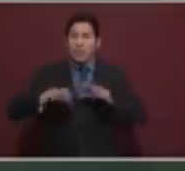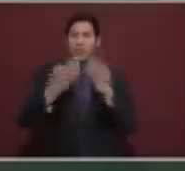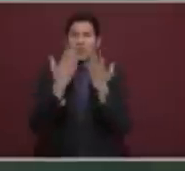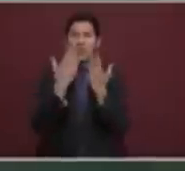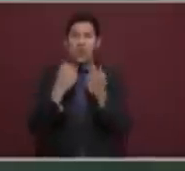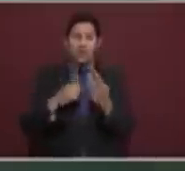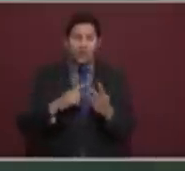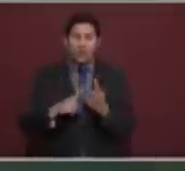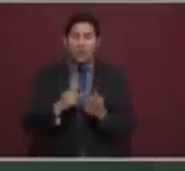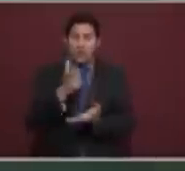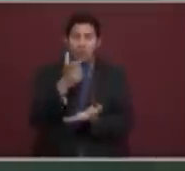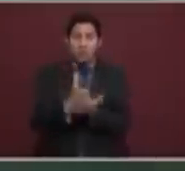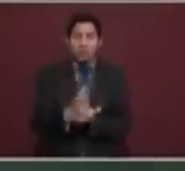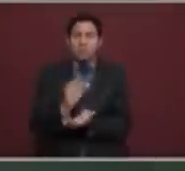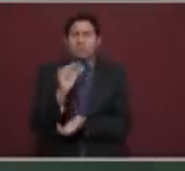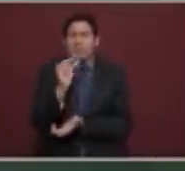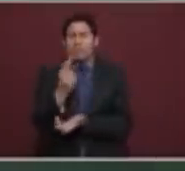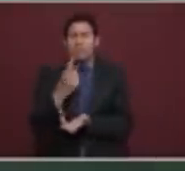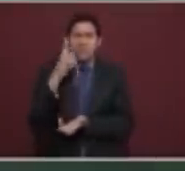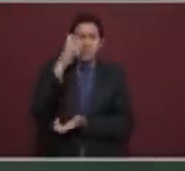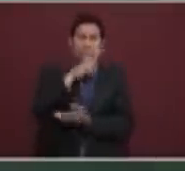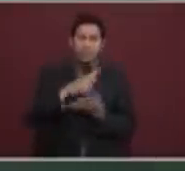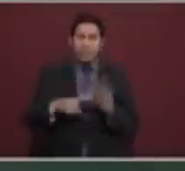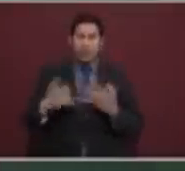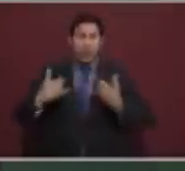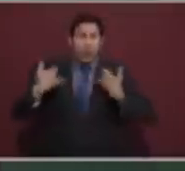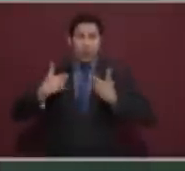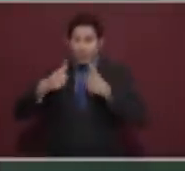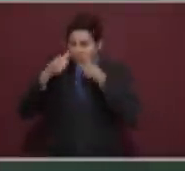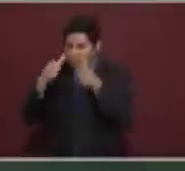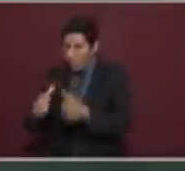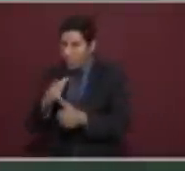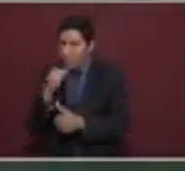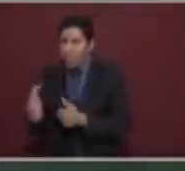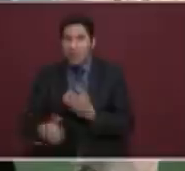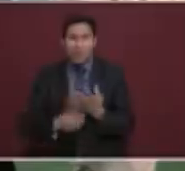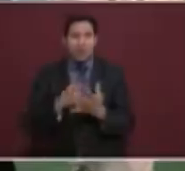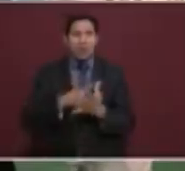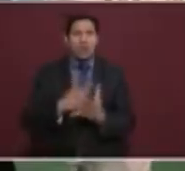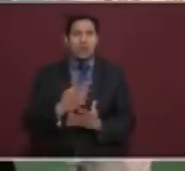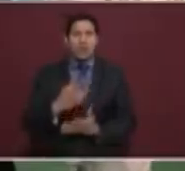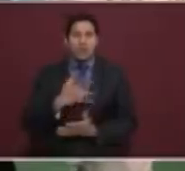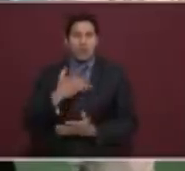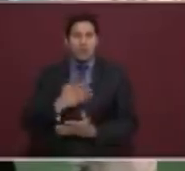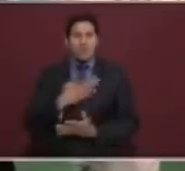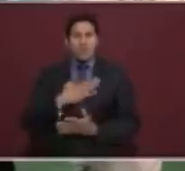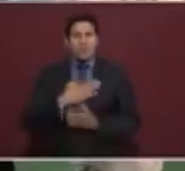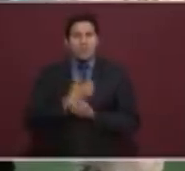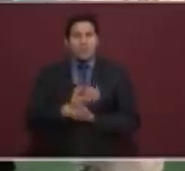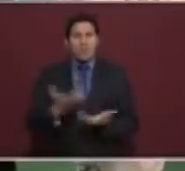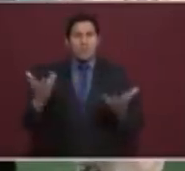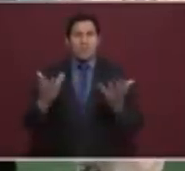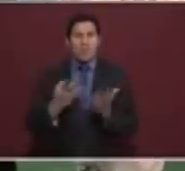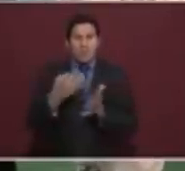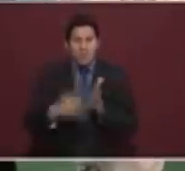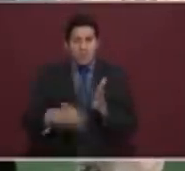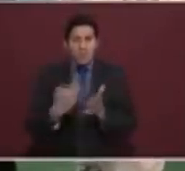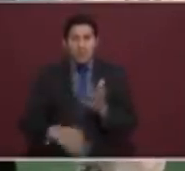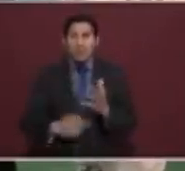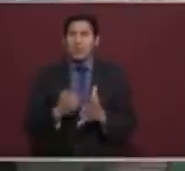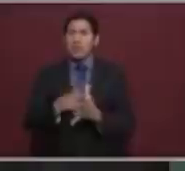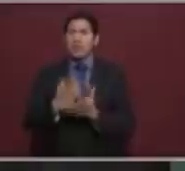desatención a los jóvenes la falta de bienestar y la corrupción que ha imperado